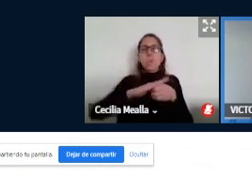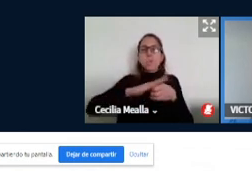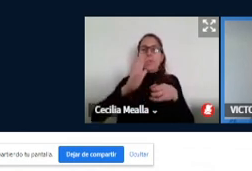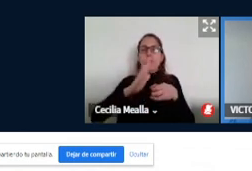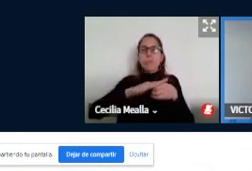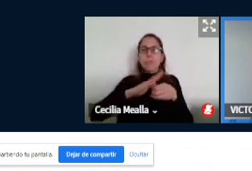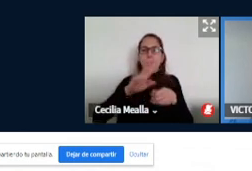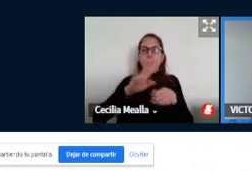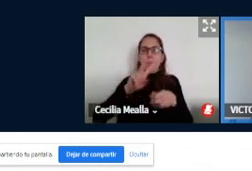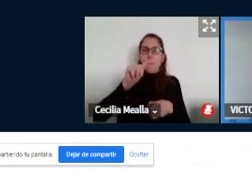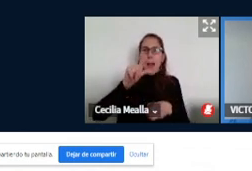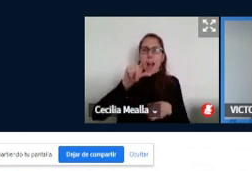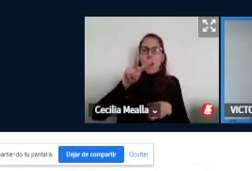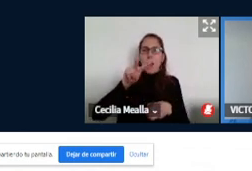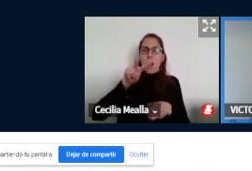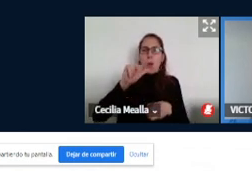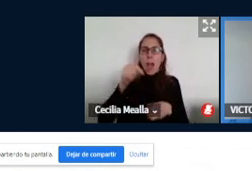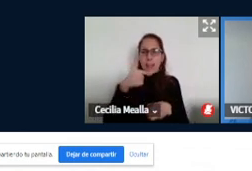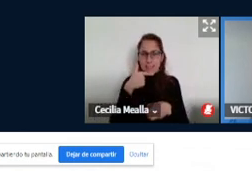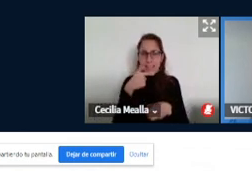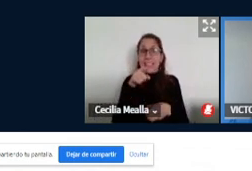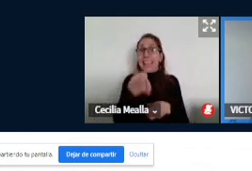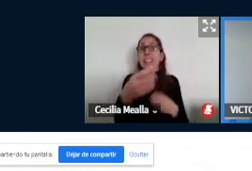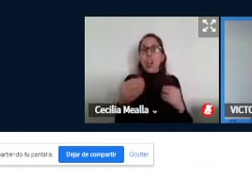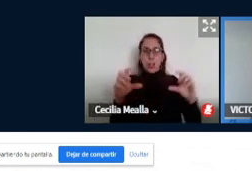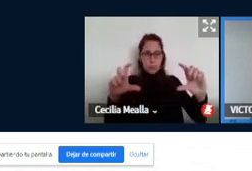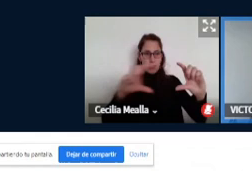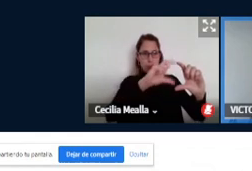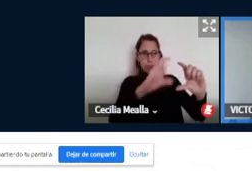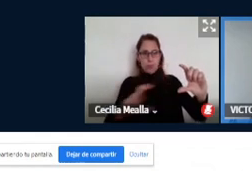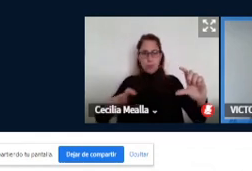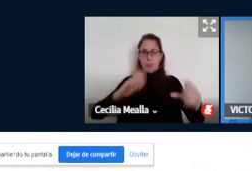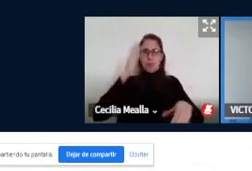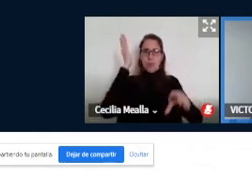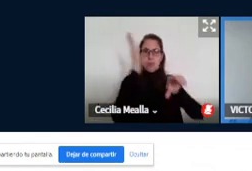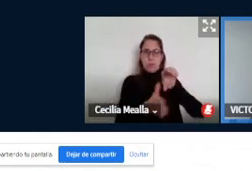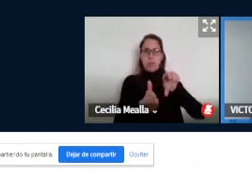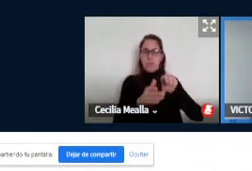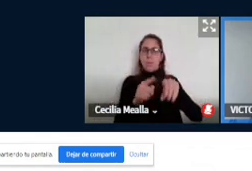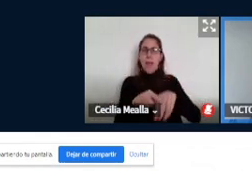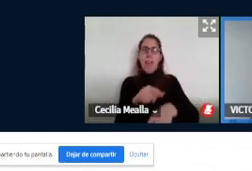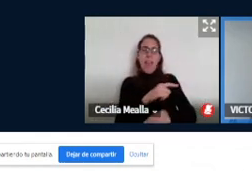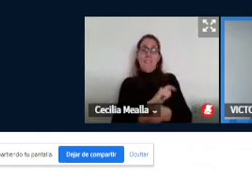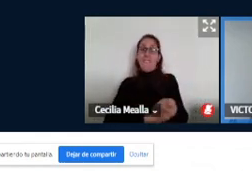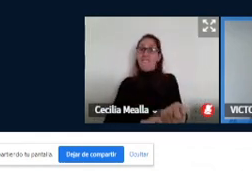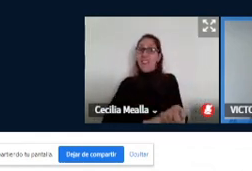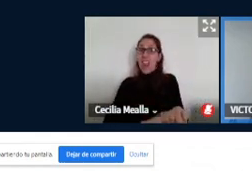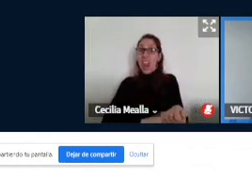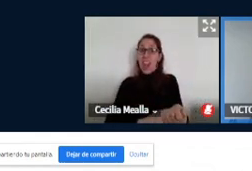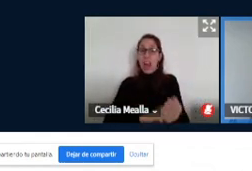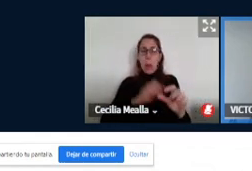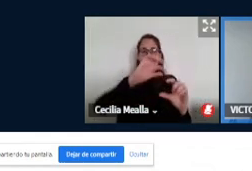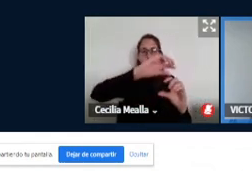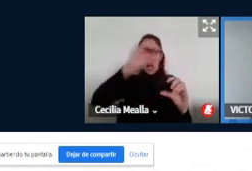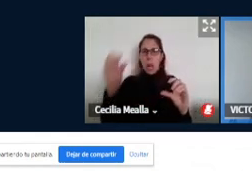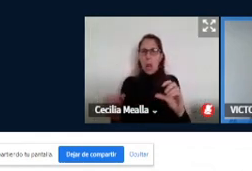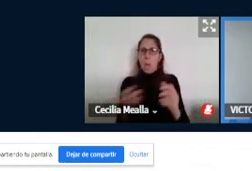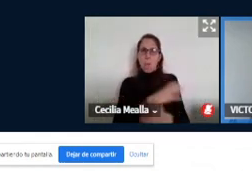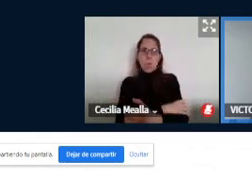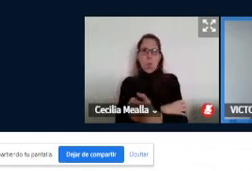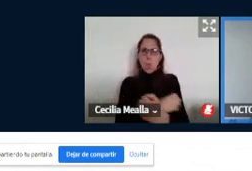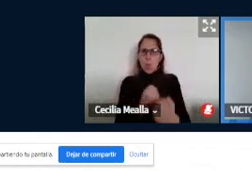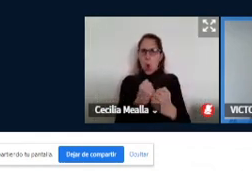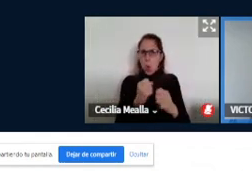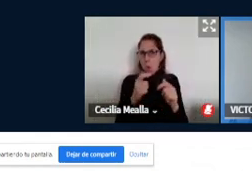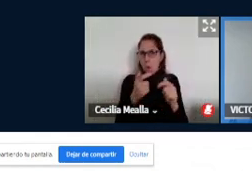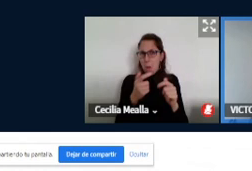pueden ver un corte de una vena. Esto es una vena, fíjense que no tenemos casi nada de capa muscular. ¿Sí? Y